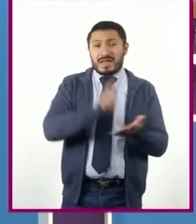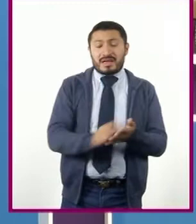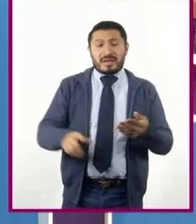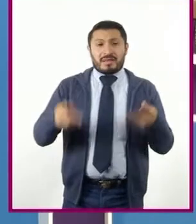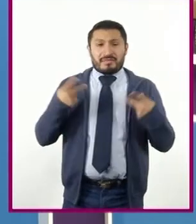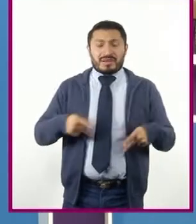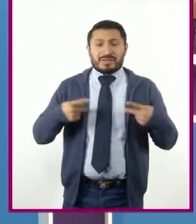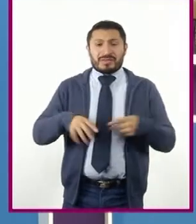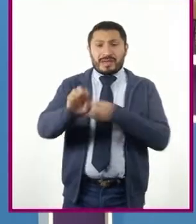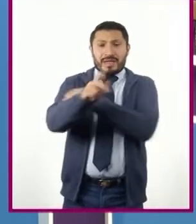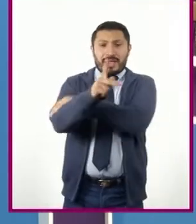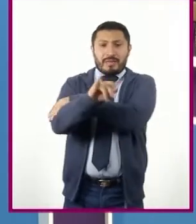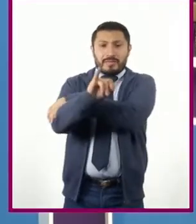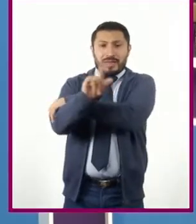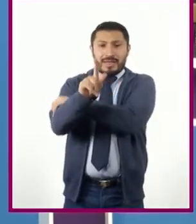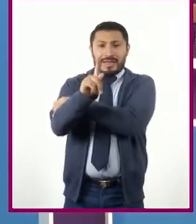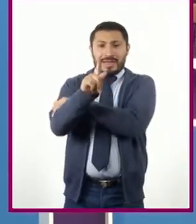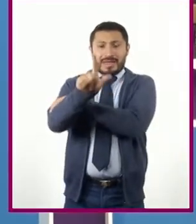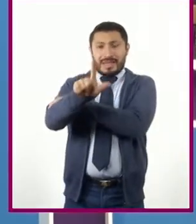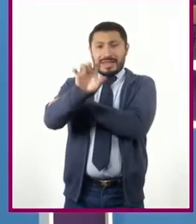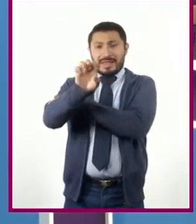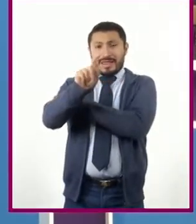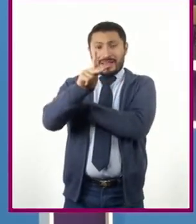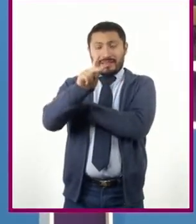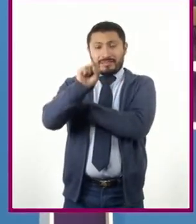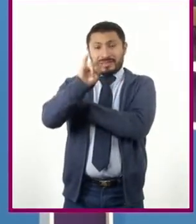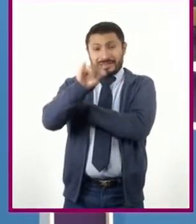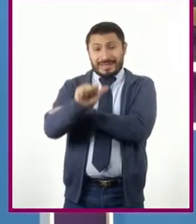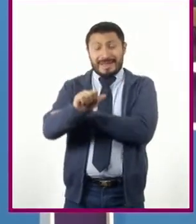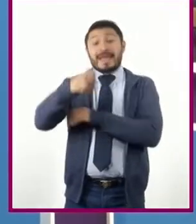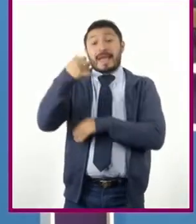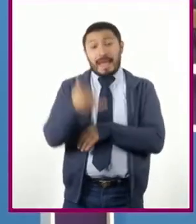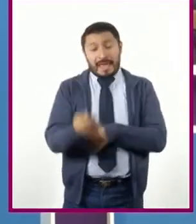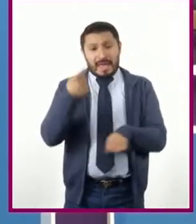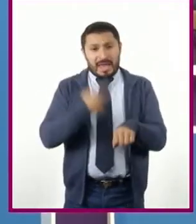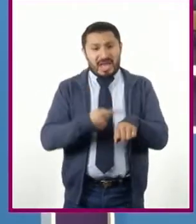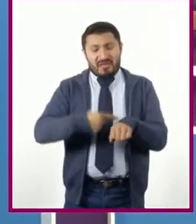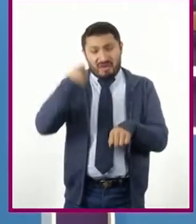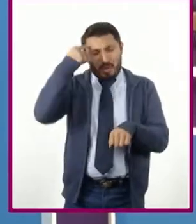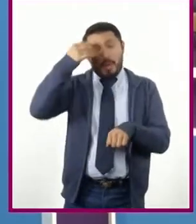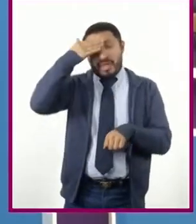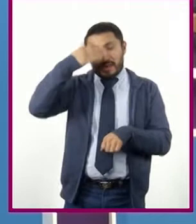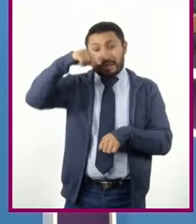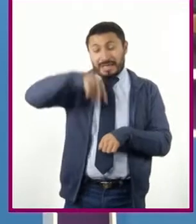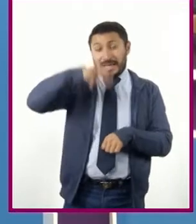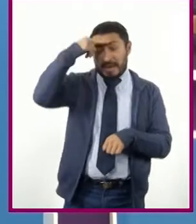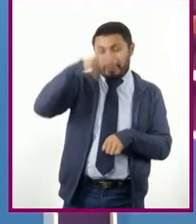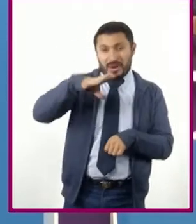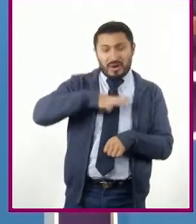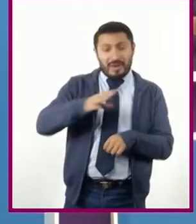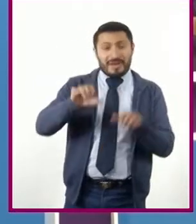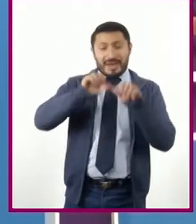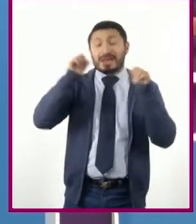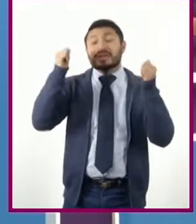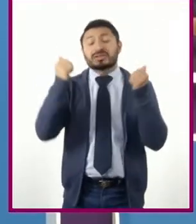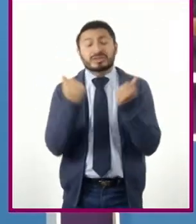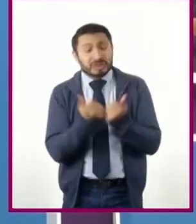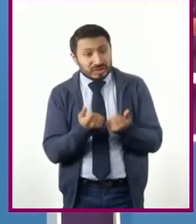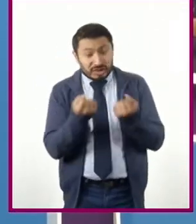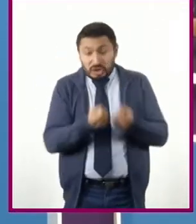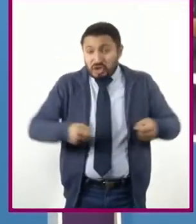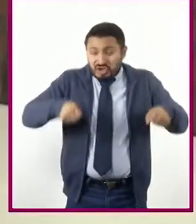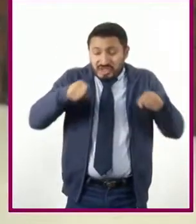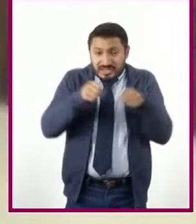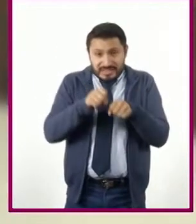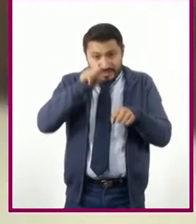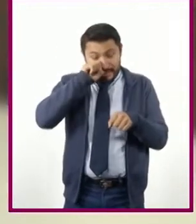enfermos mentales. En México, llegó a existir una sociedad mexicana de eugenesia para el mejoramiento de la